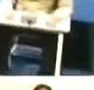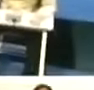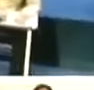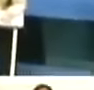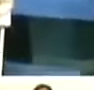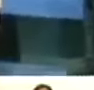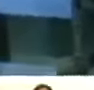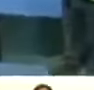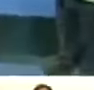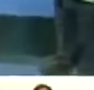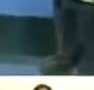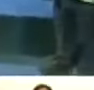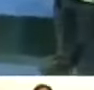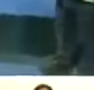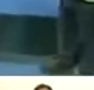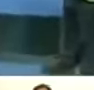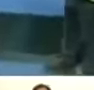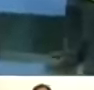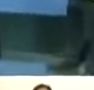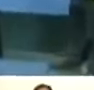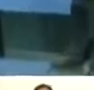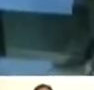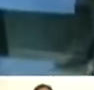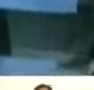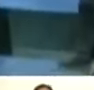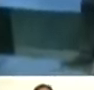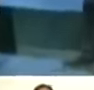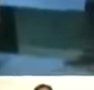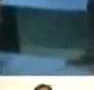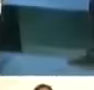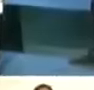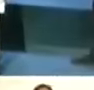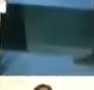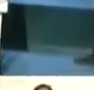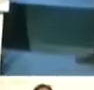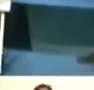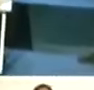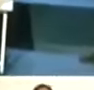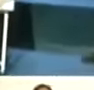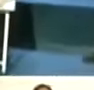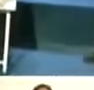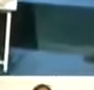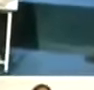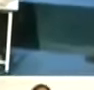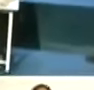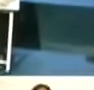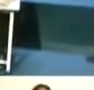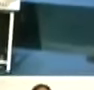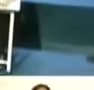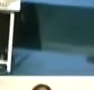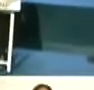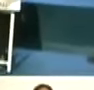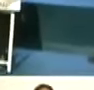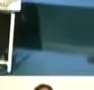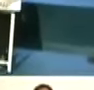mí me gusta mucho estar haciendo este ejercicio para que ustedes vean lo fácil que